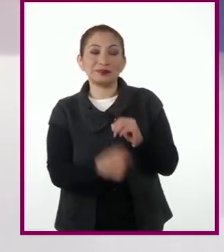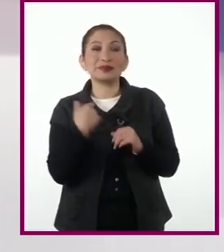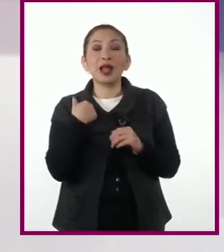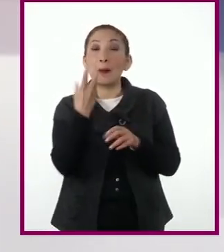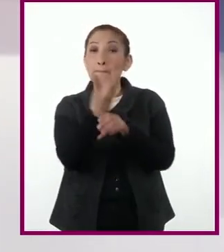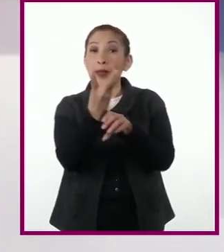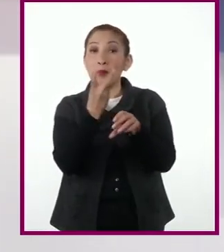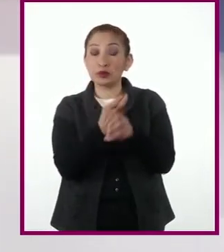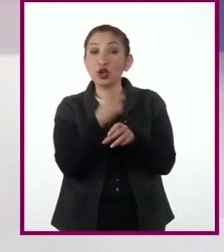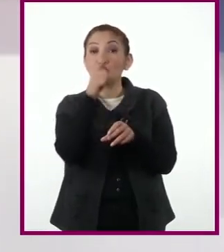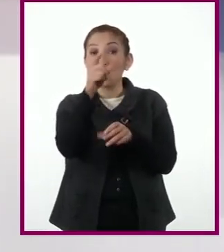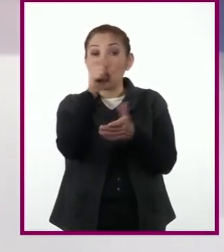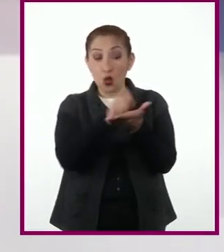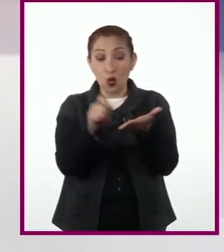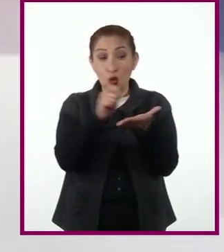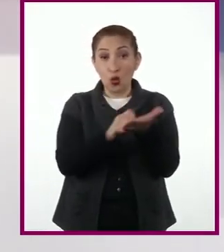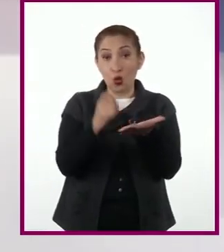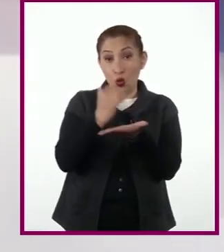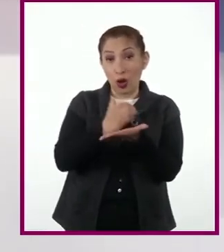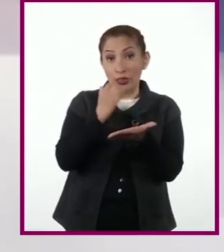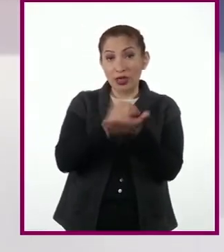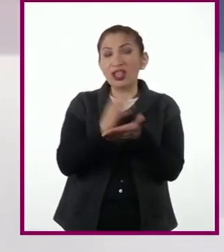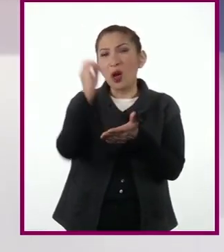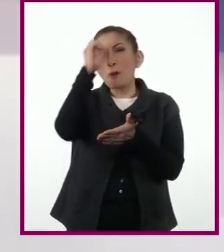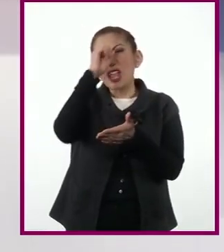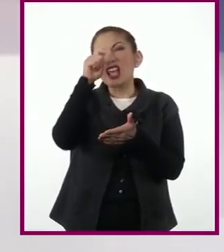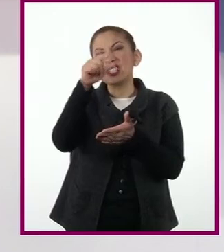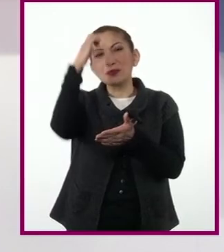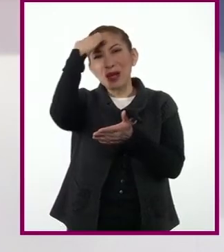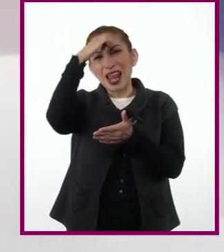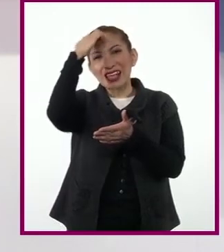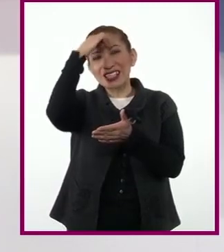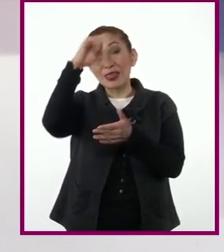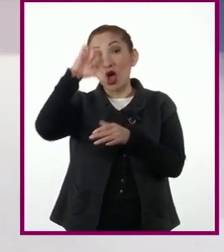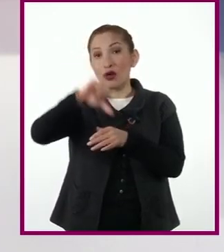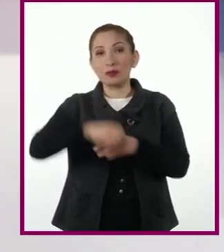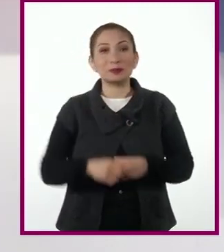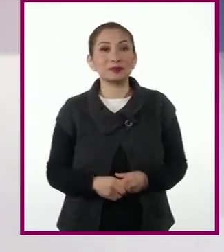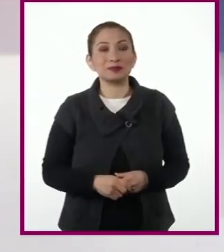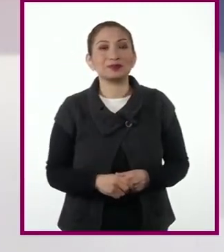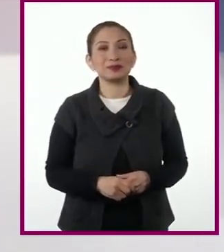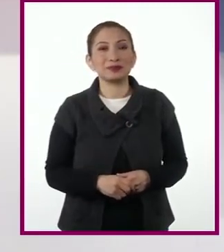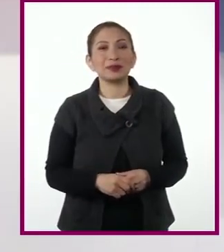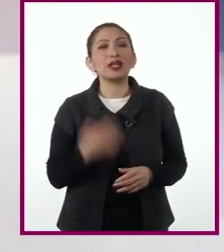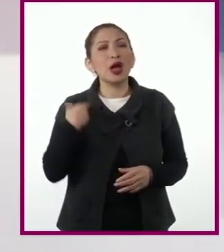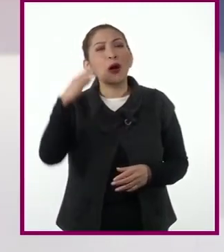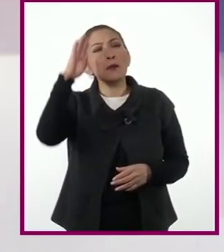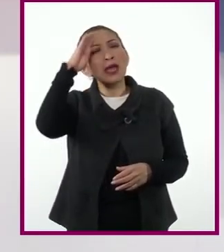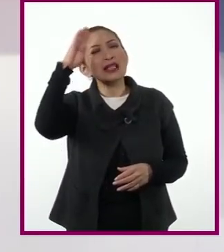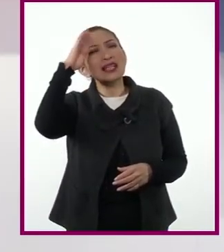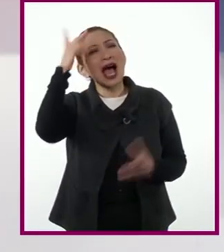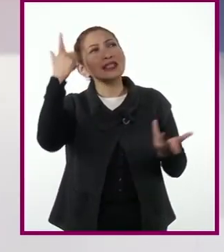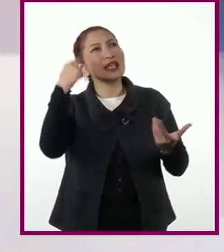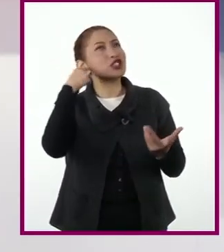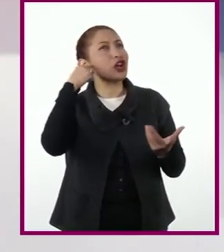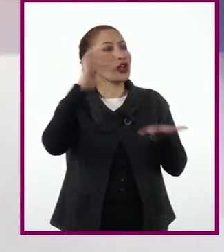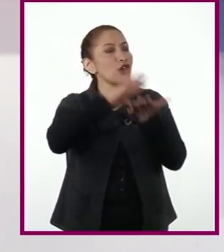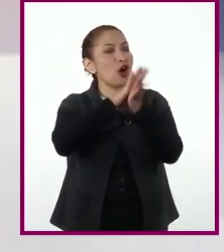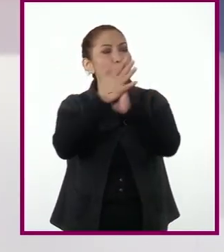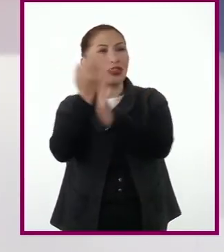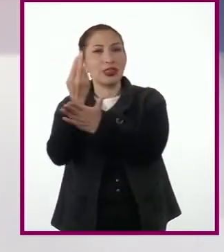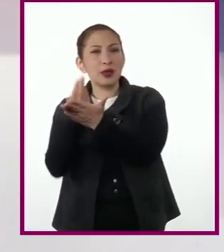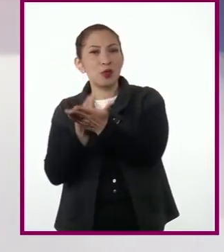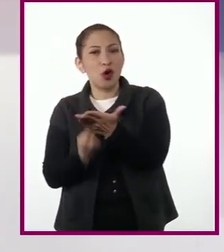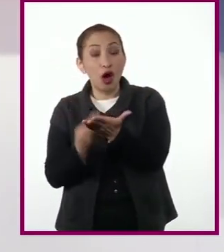Les invito a que anoten en su libreta qué les pareció la experiencia del día de hoy. ¿Qué les pareció convertir los sonidos en